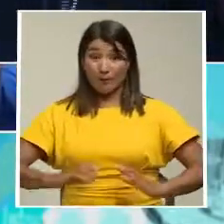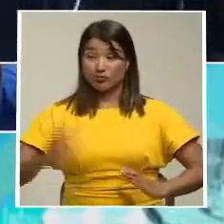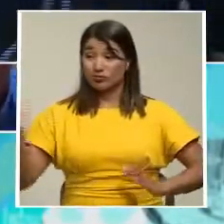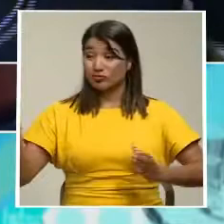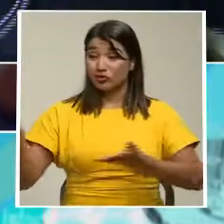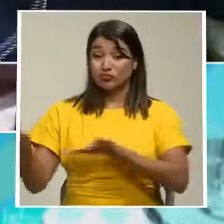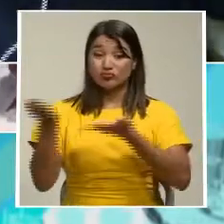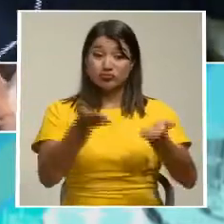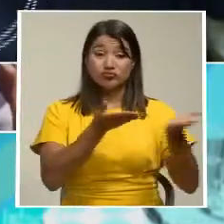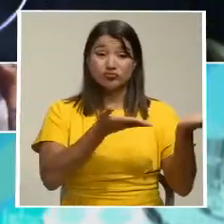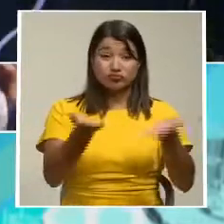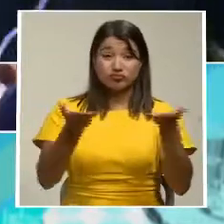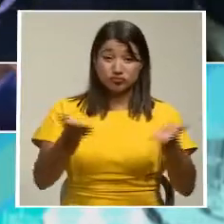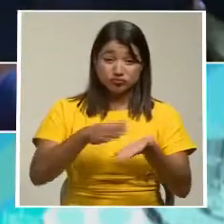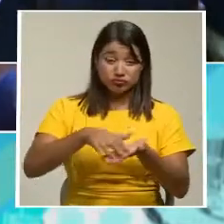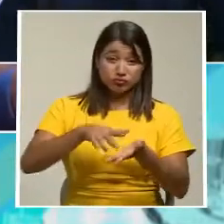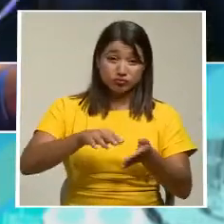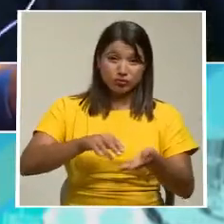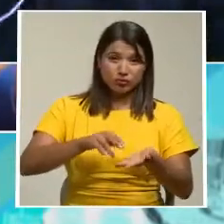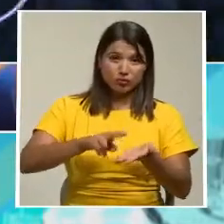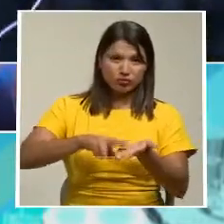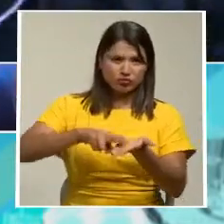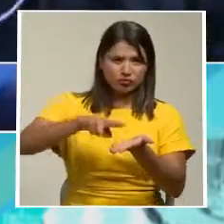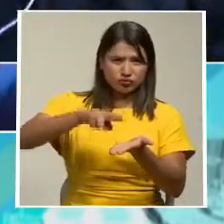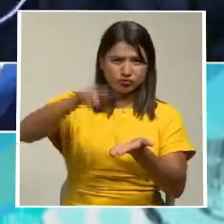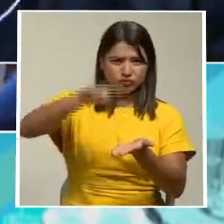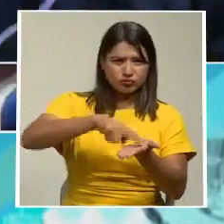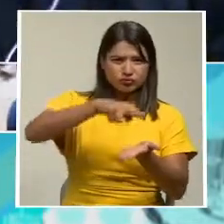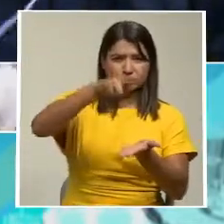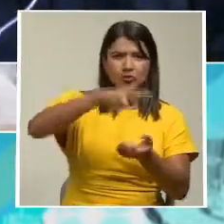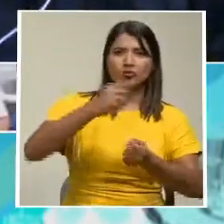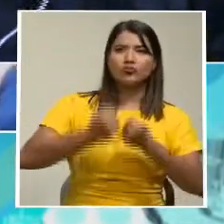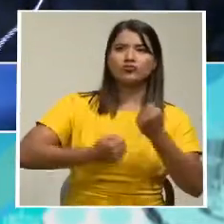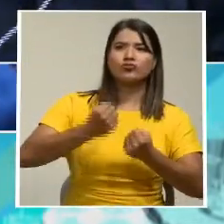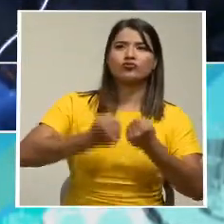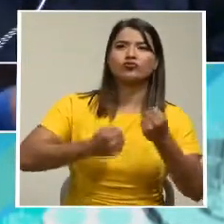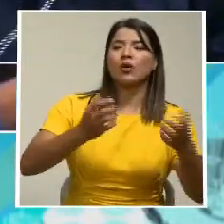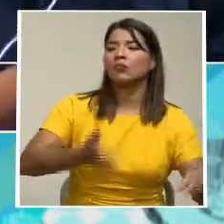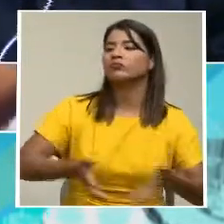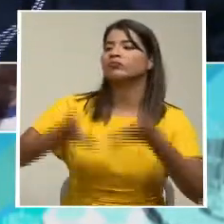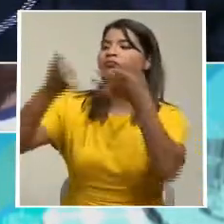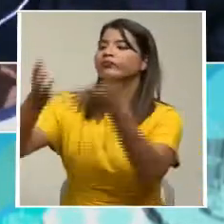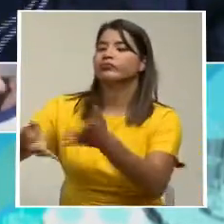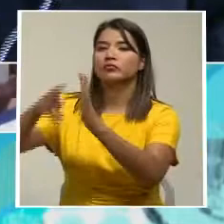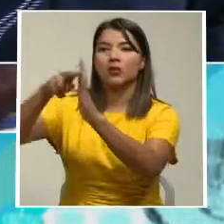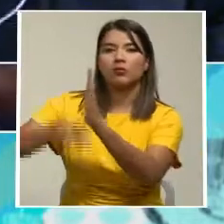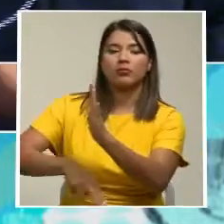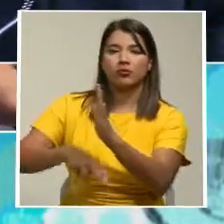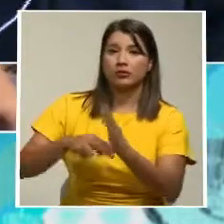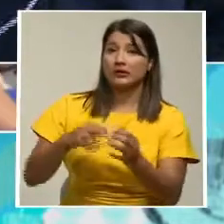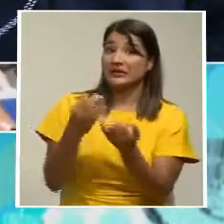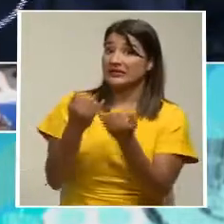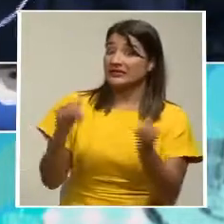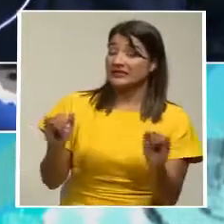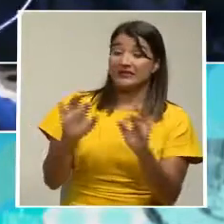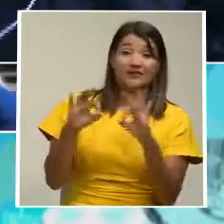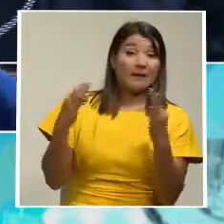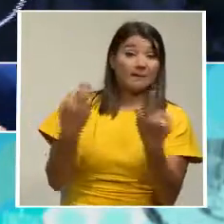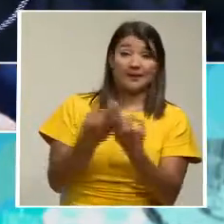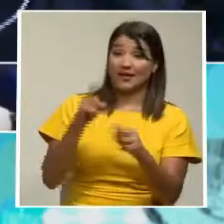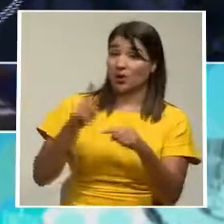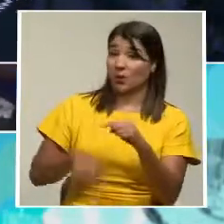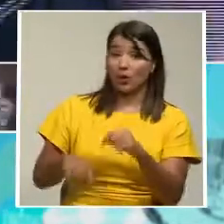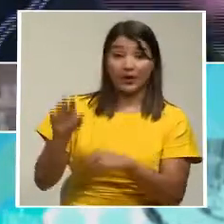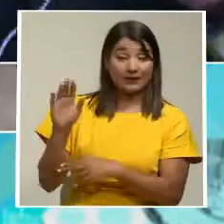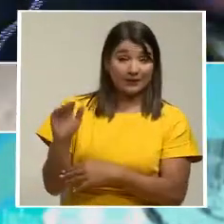casi clandestina a los cementerios y ahí los enterraban sin siquiera sus familiares pudieran despedirse de